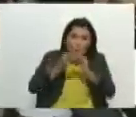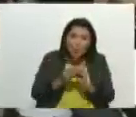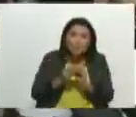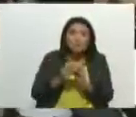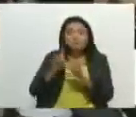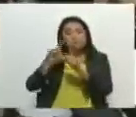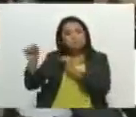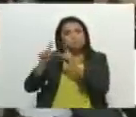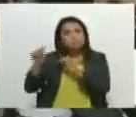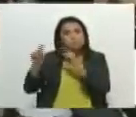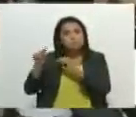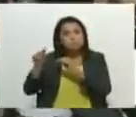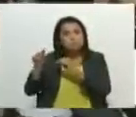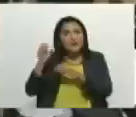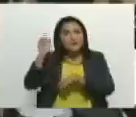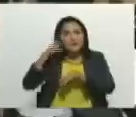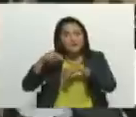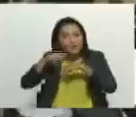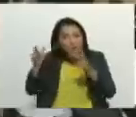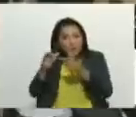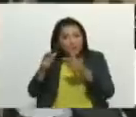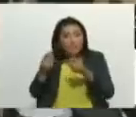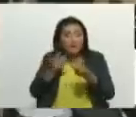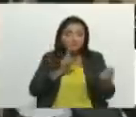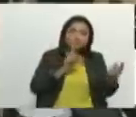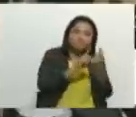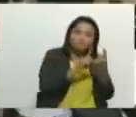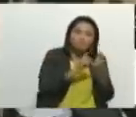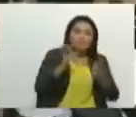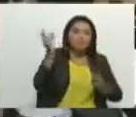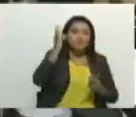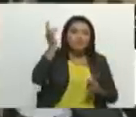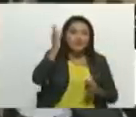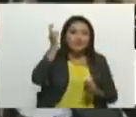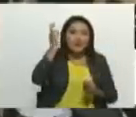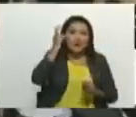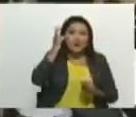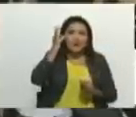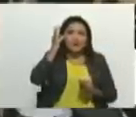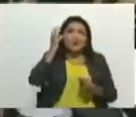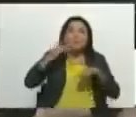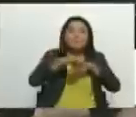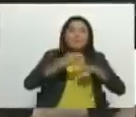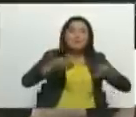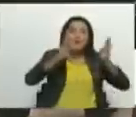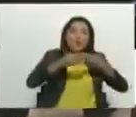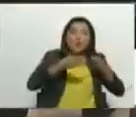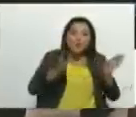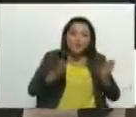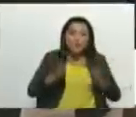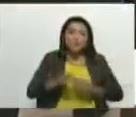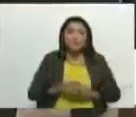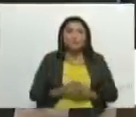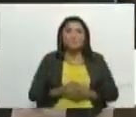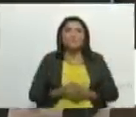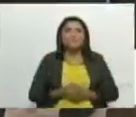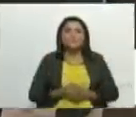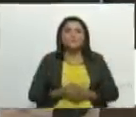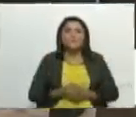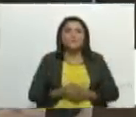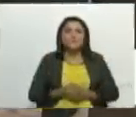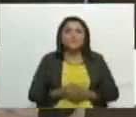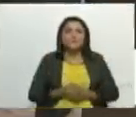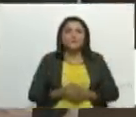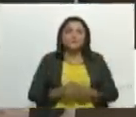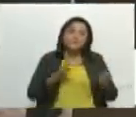retiran de la sesión de esta tarde pues para acudir a la sede del Ministerio Público para pues